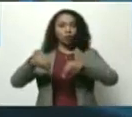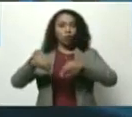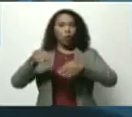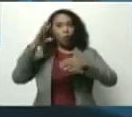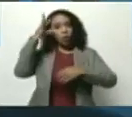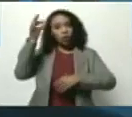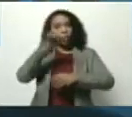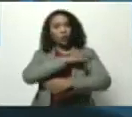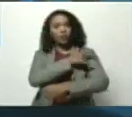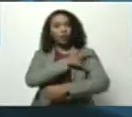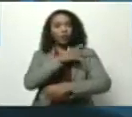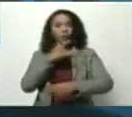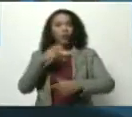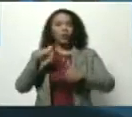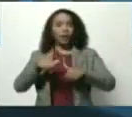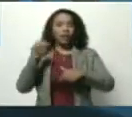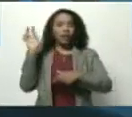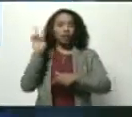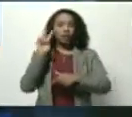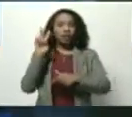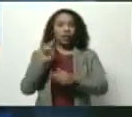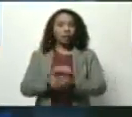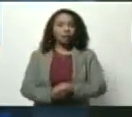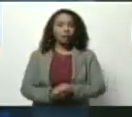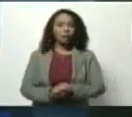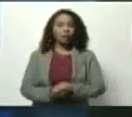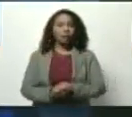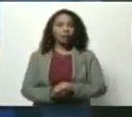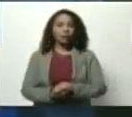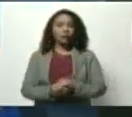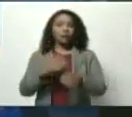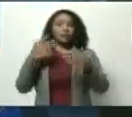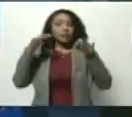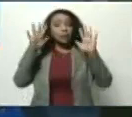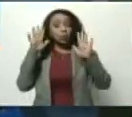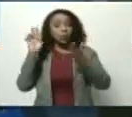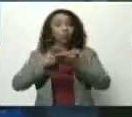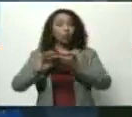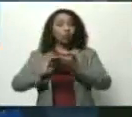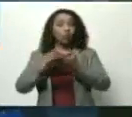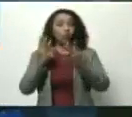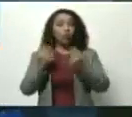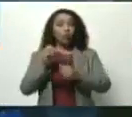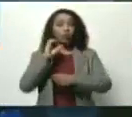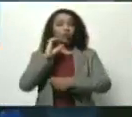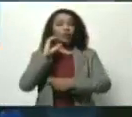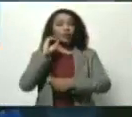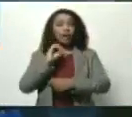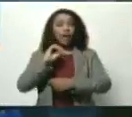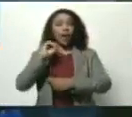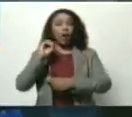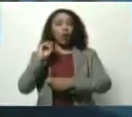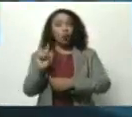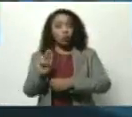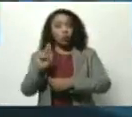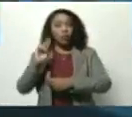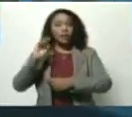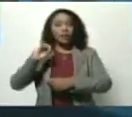de la universidad venezolana de los hidrocarburos según resolución número 603 2021